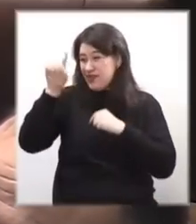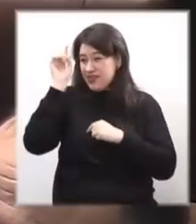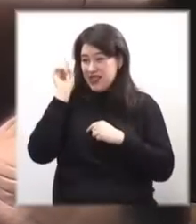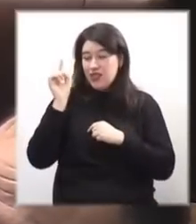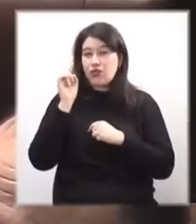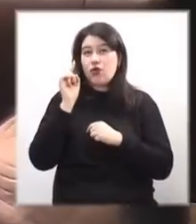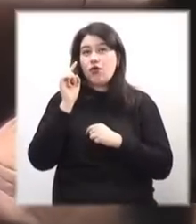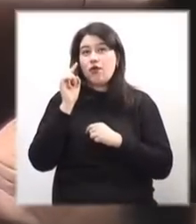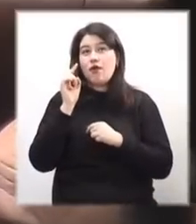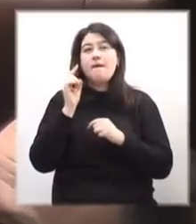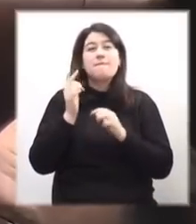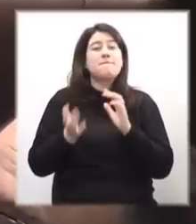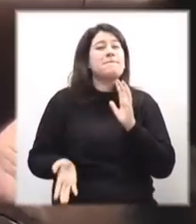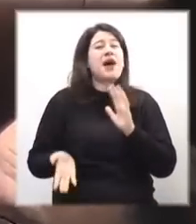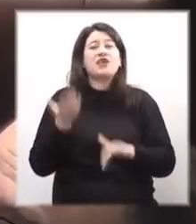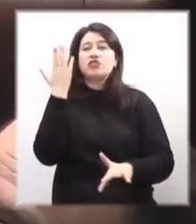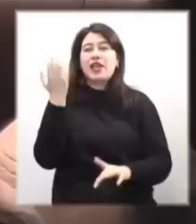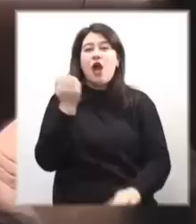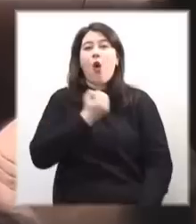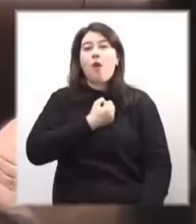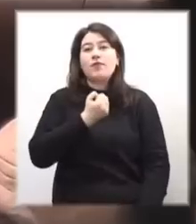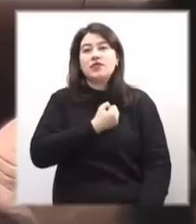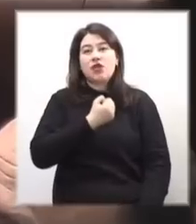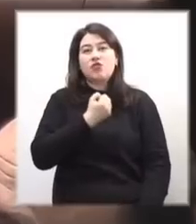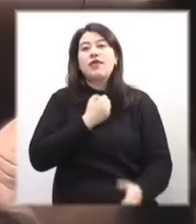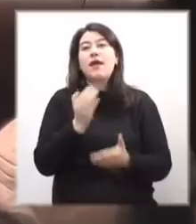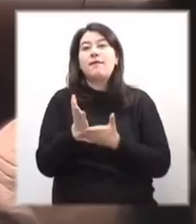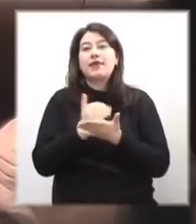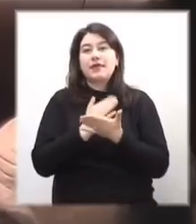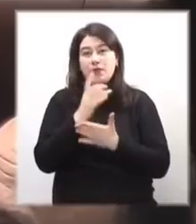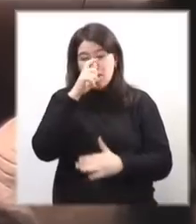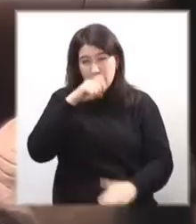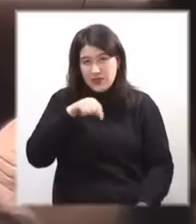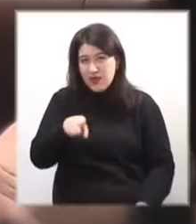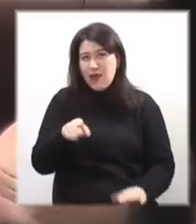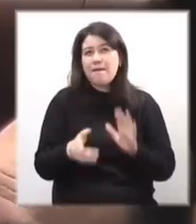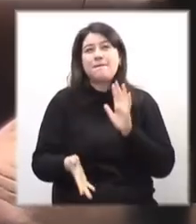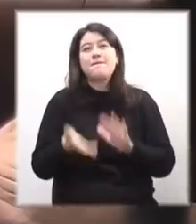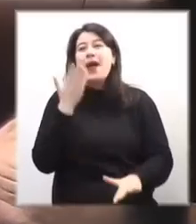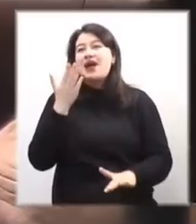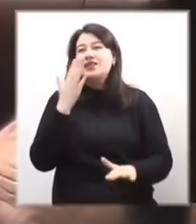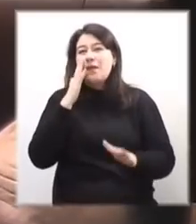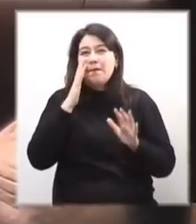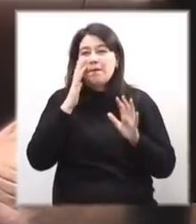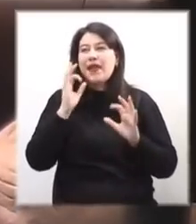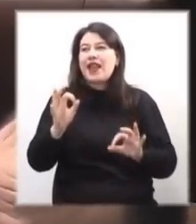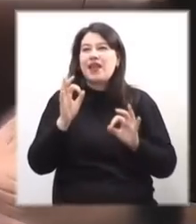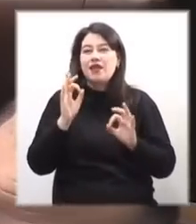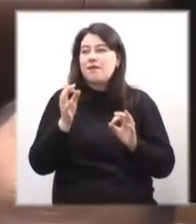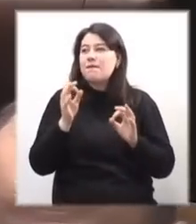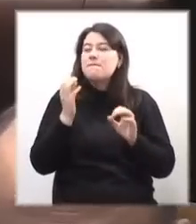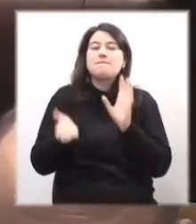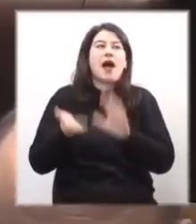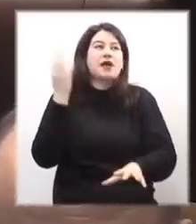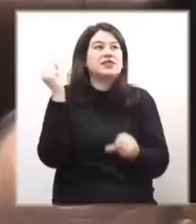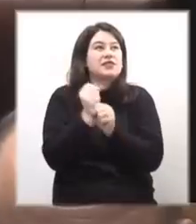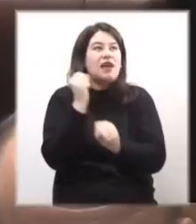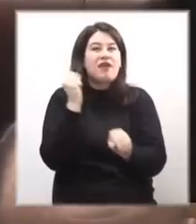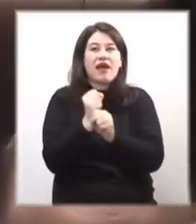pasado concentró la mayor cantidad de homicidios del departamento de Montevideo. Es la seccional más caliente del departamento de